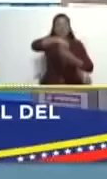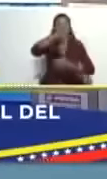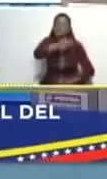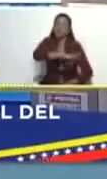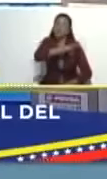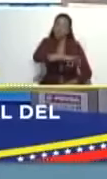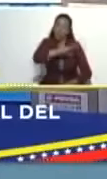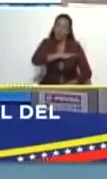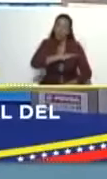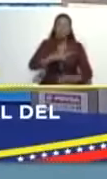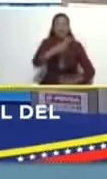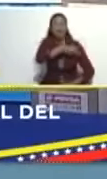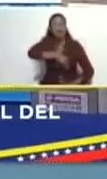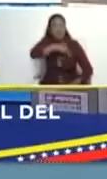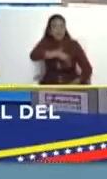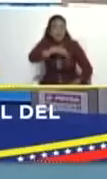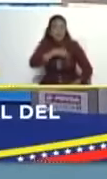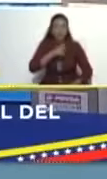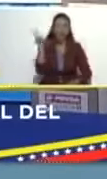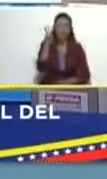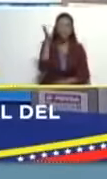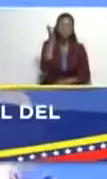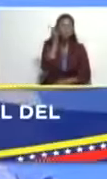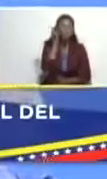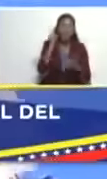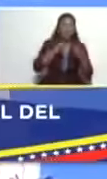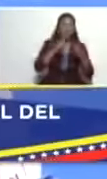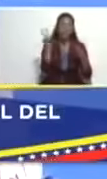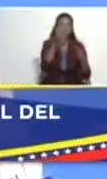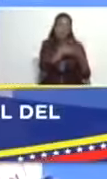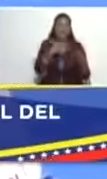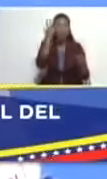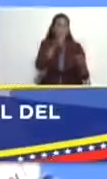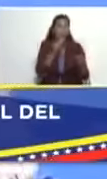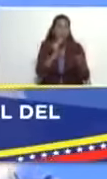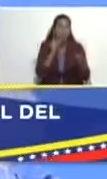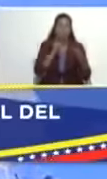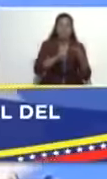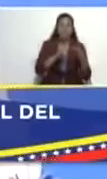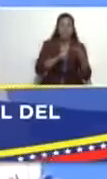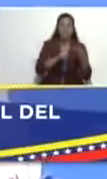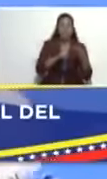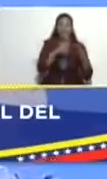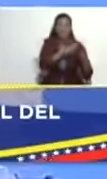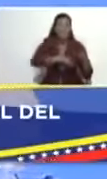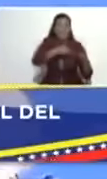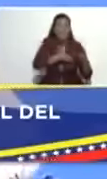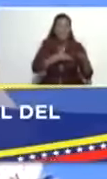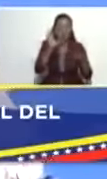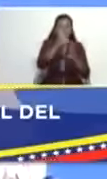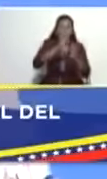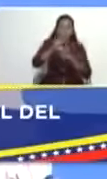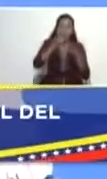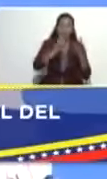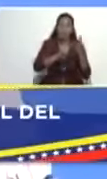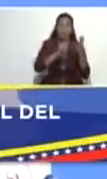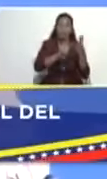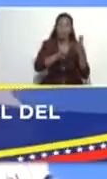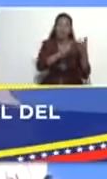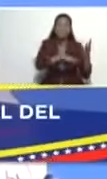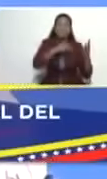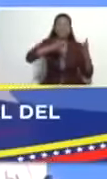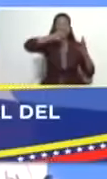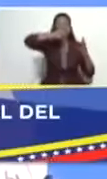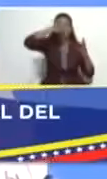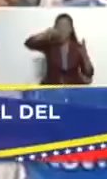para las grandes misiones, Venezuela mujer, Venezuela joven, para la gran misión de la cultura, viva Venezuela, mi